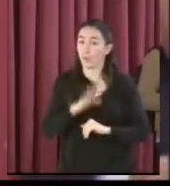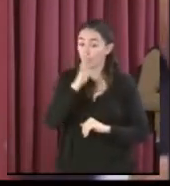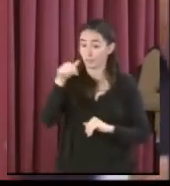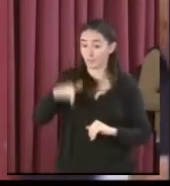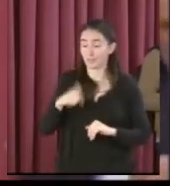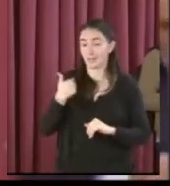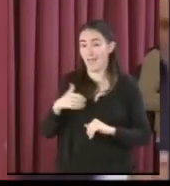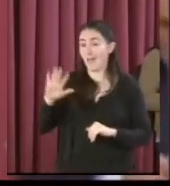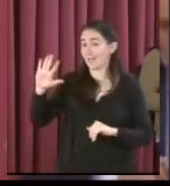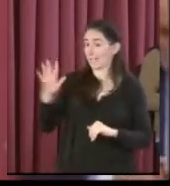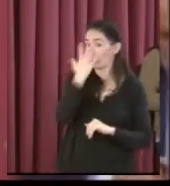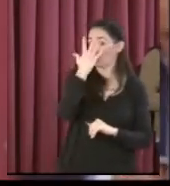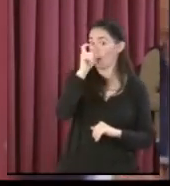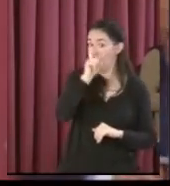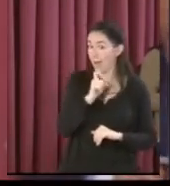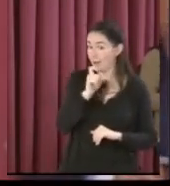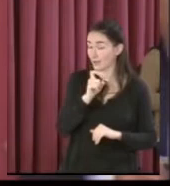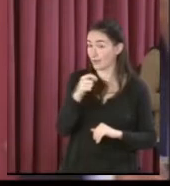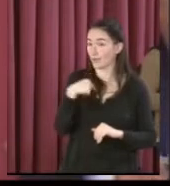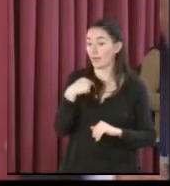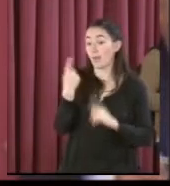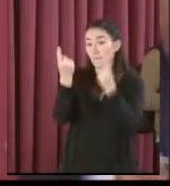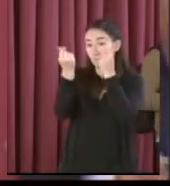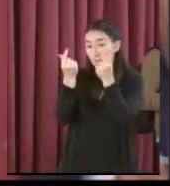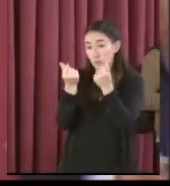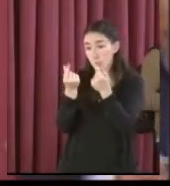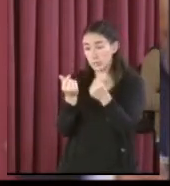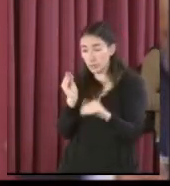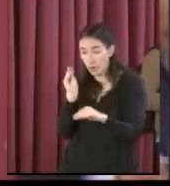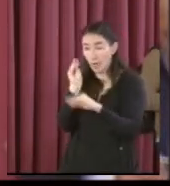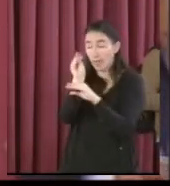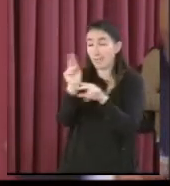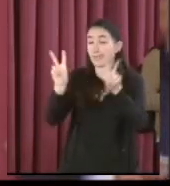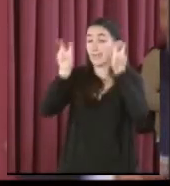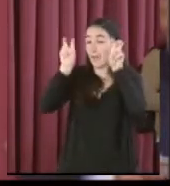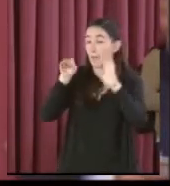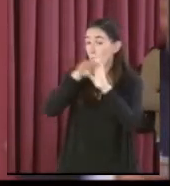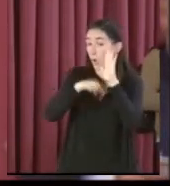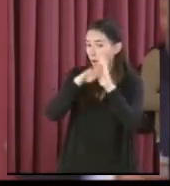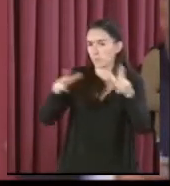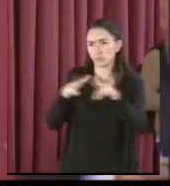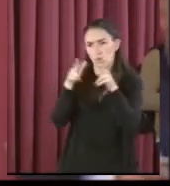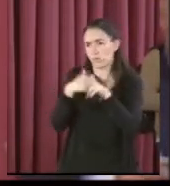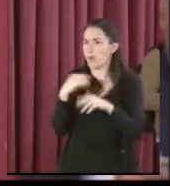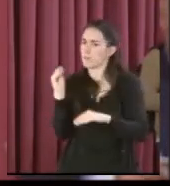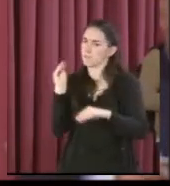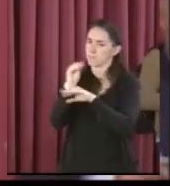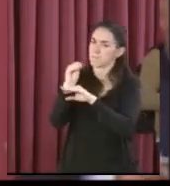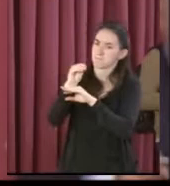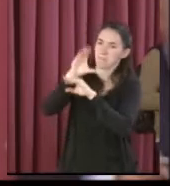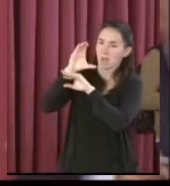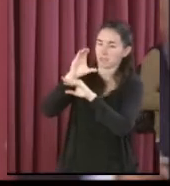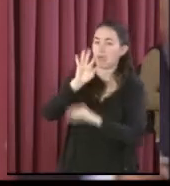año consecutivo, hemos incrementado la partida presupuestaria destinada a programas sociales, en este caso un